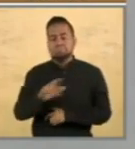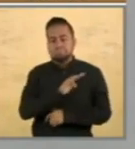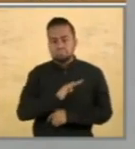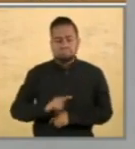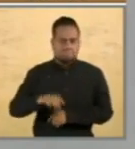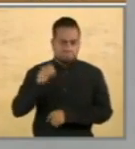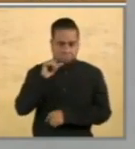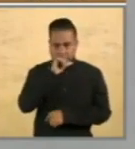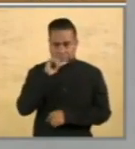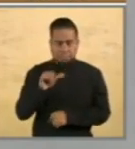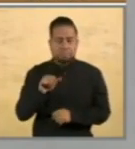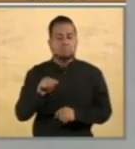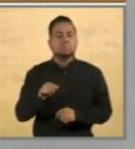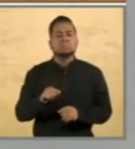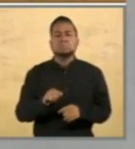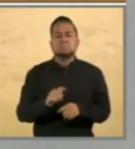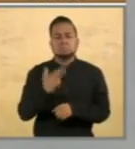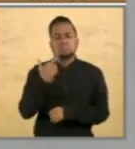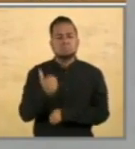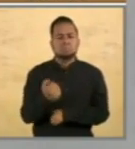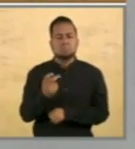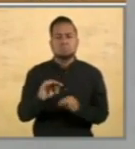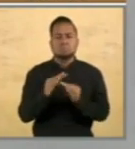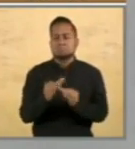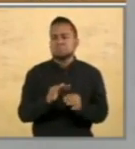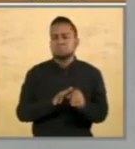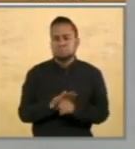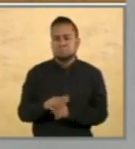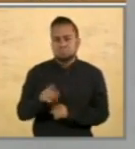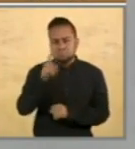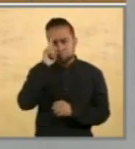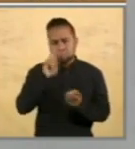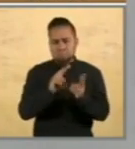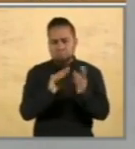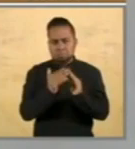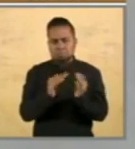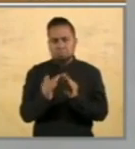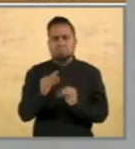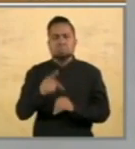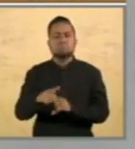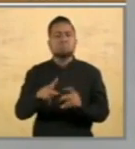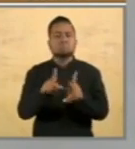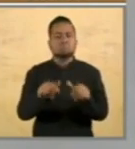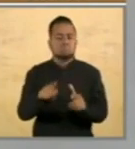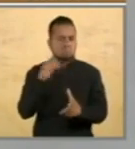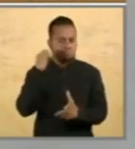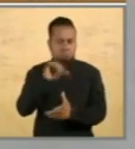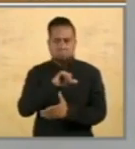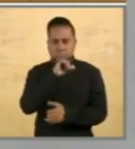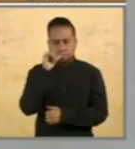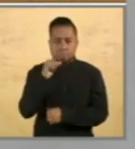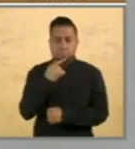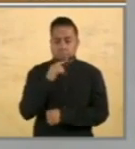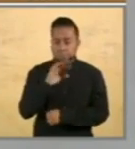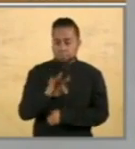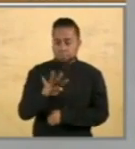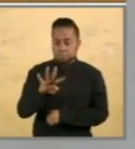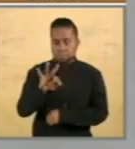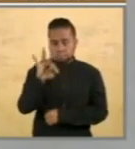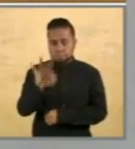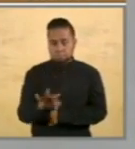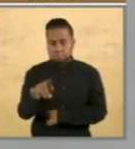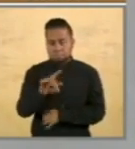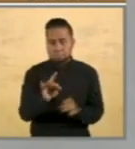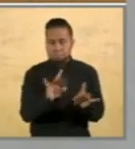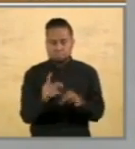Oaxaca de juárez por qué esta estrategia de vecinos por la paz en Oaxaca de Juárez porque el 44 por